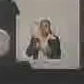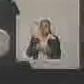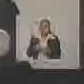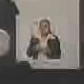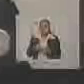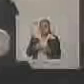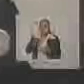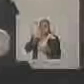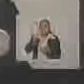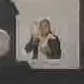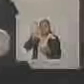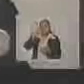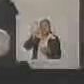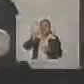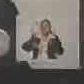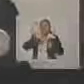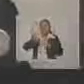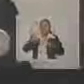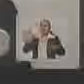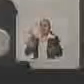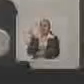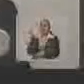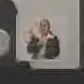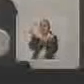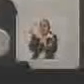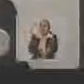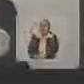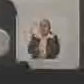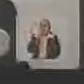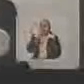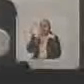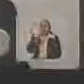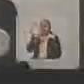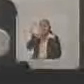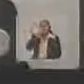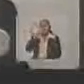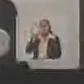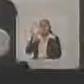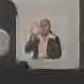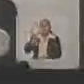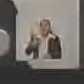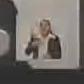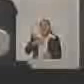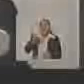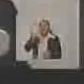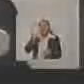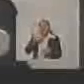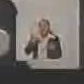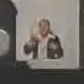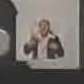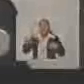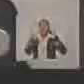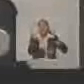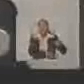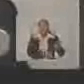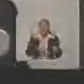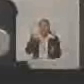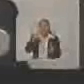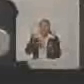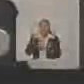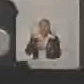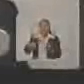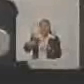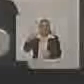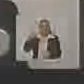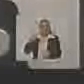se va a batir el crimen en Benito Juárez. Hoy tenemos narcomenudeo, hoy tenemos secuestro. En lo que va de 2015 se han aumentado